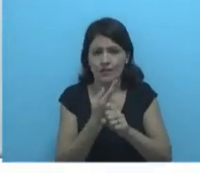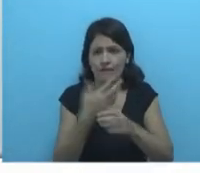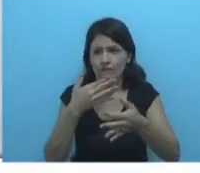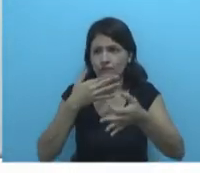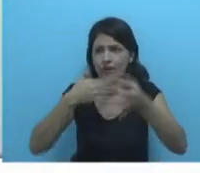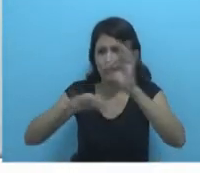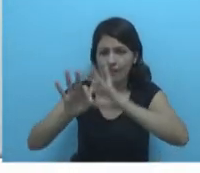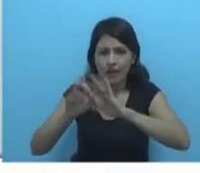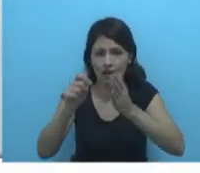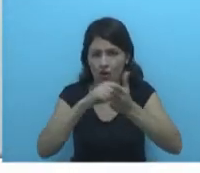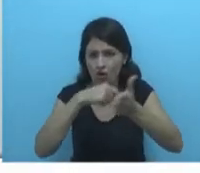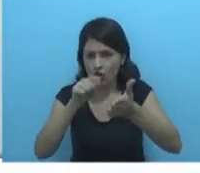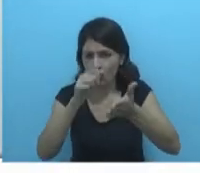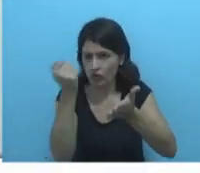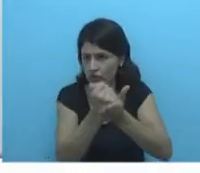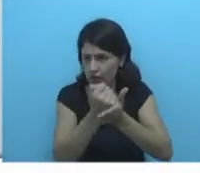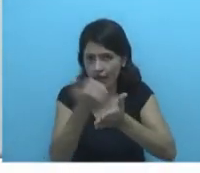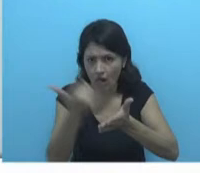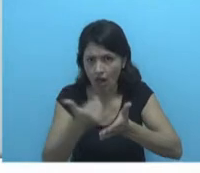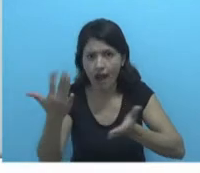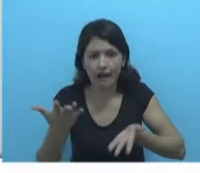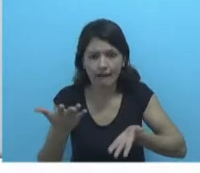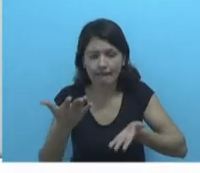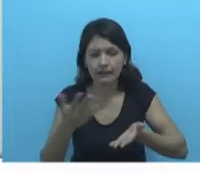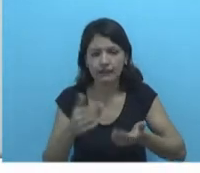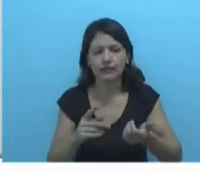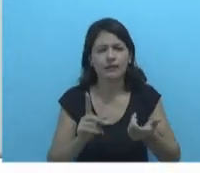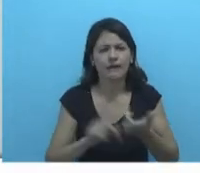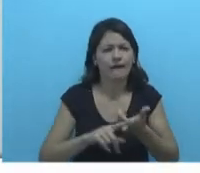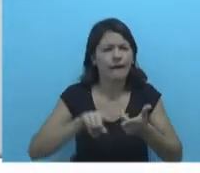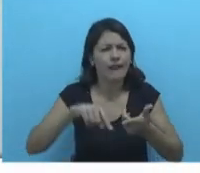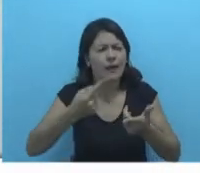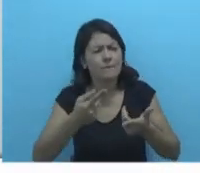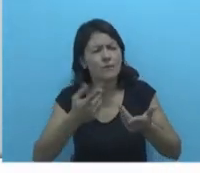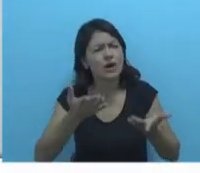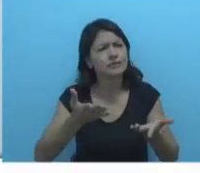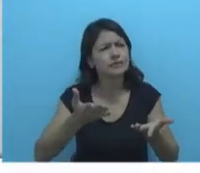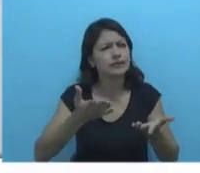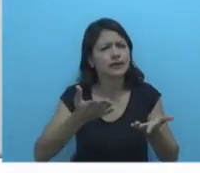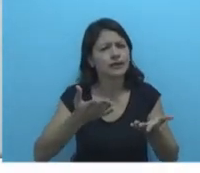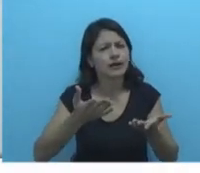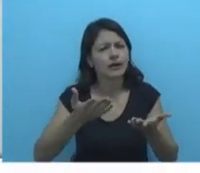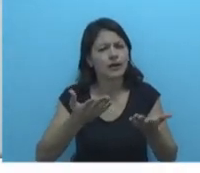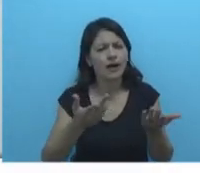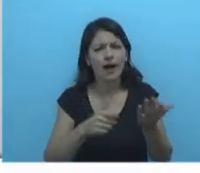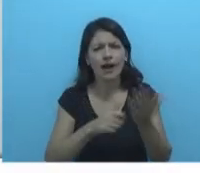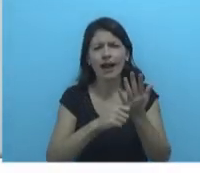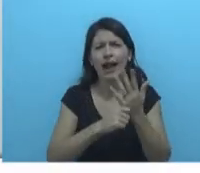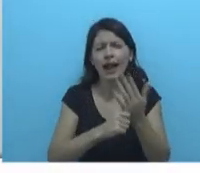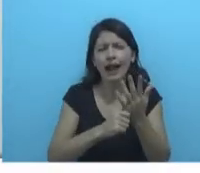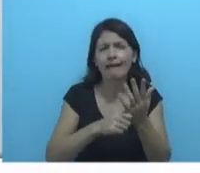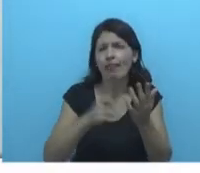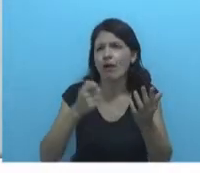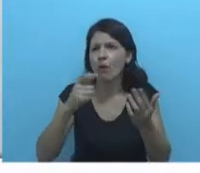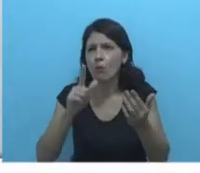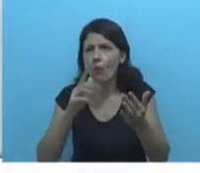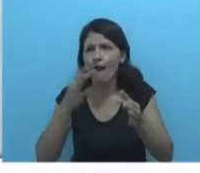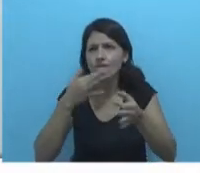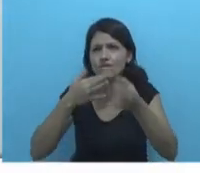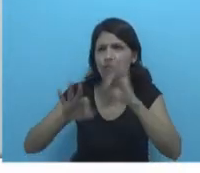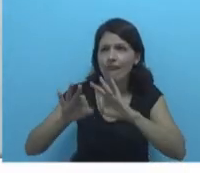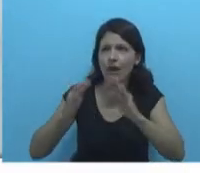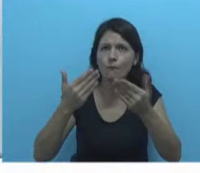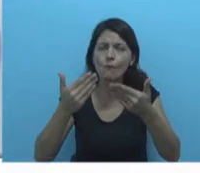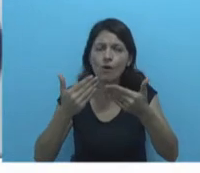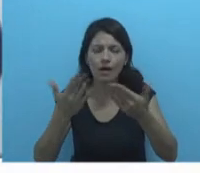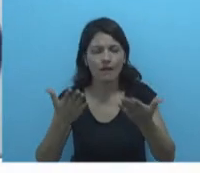tomados. Segundo, por la incertidumbre que se genera, puesto que la resolución no aclara qué tipo de cortes de exportación son los que